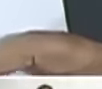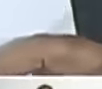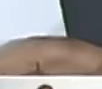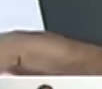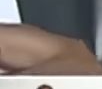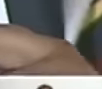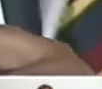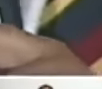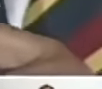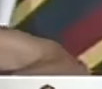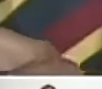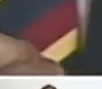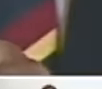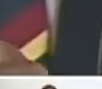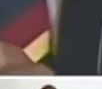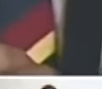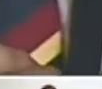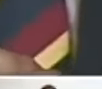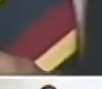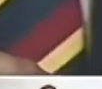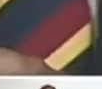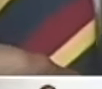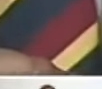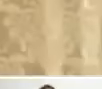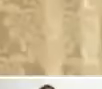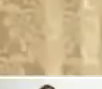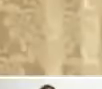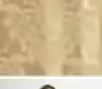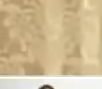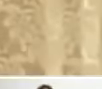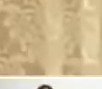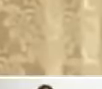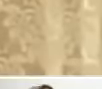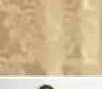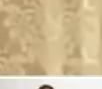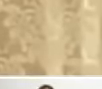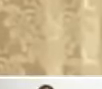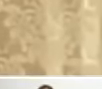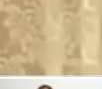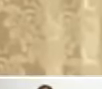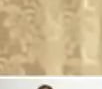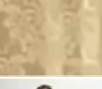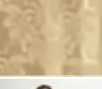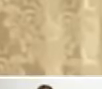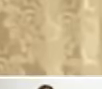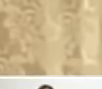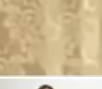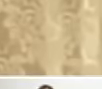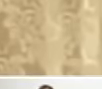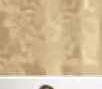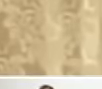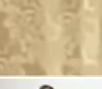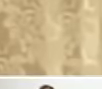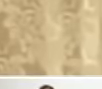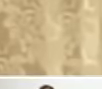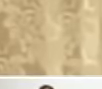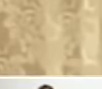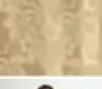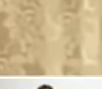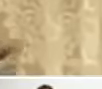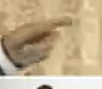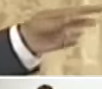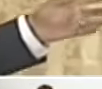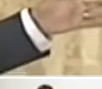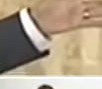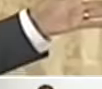la reunión que tuvimos con los oficiales y cadetes, la clase magistral de la Fuerza Armada, la